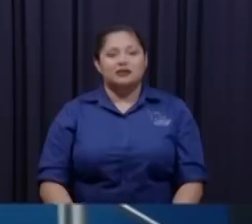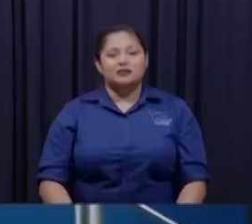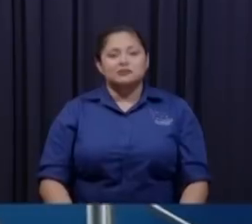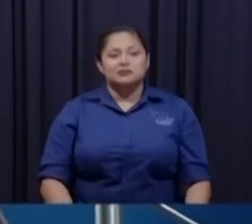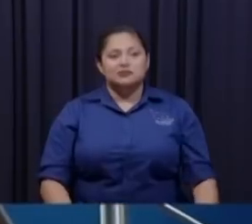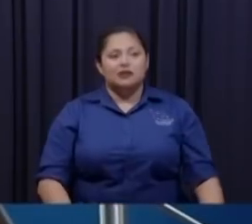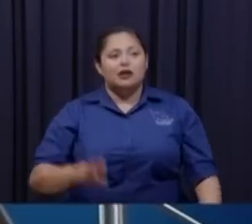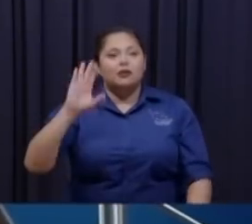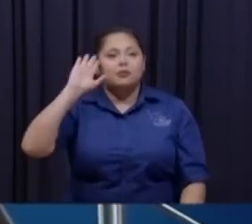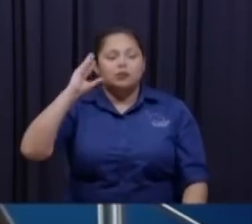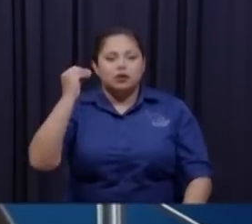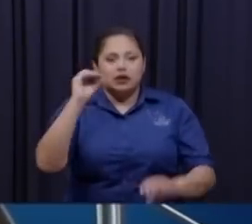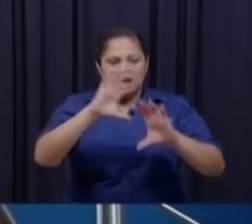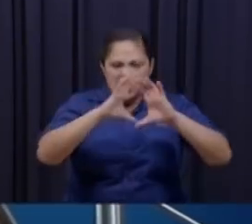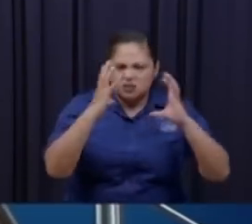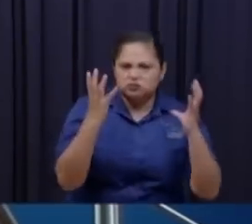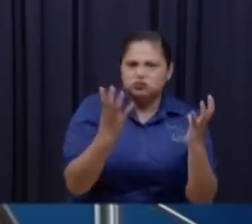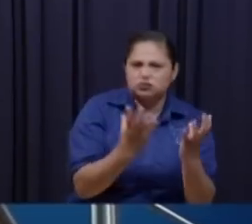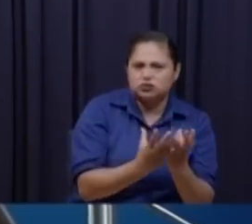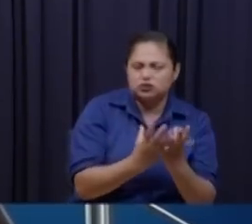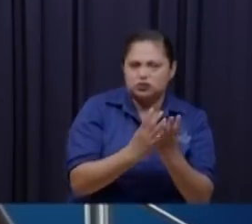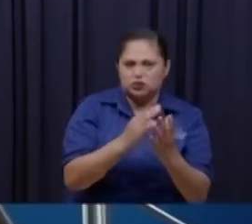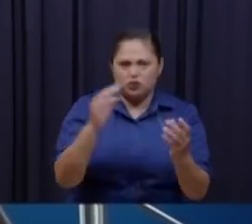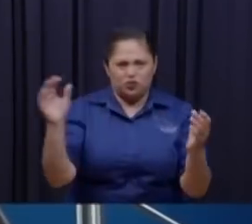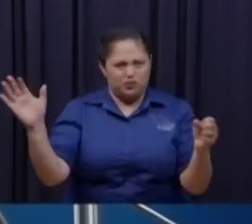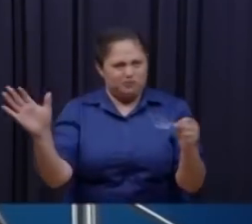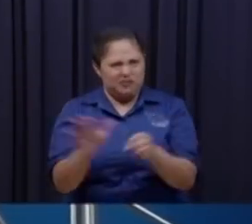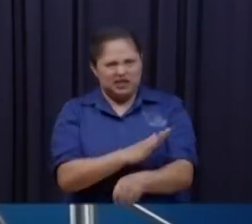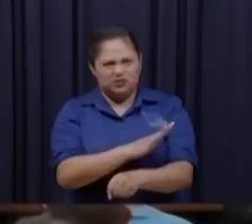Porque el mundo entero está ahora como un valle